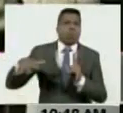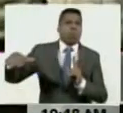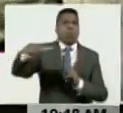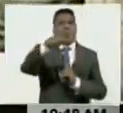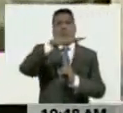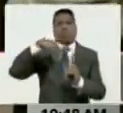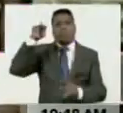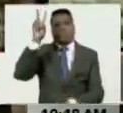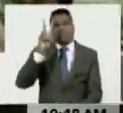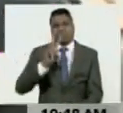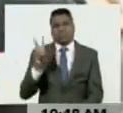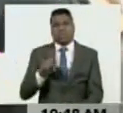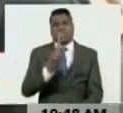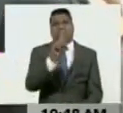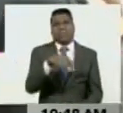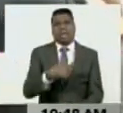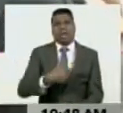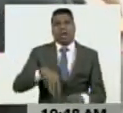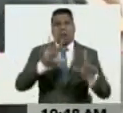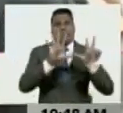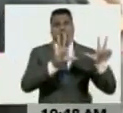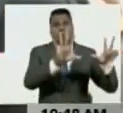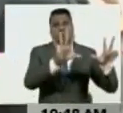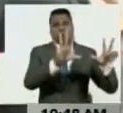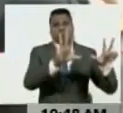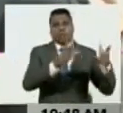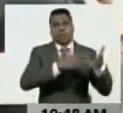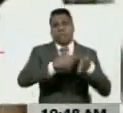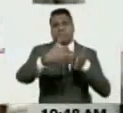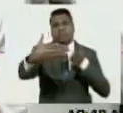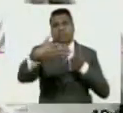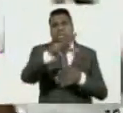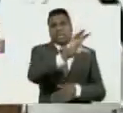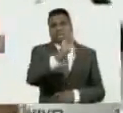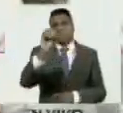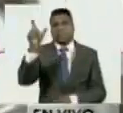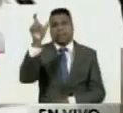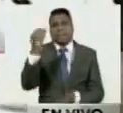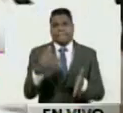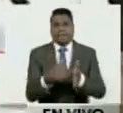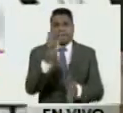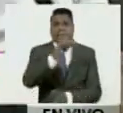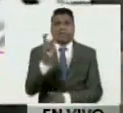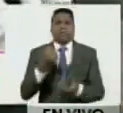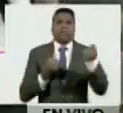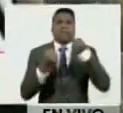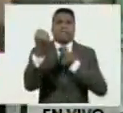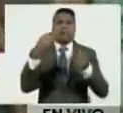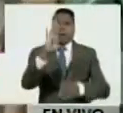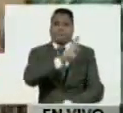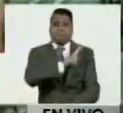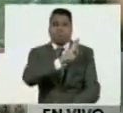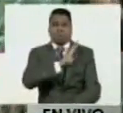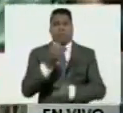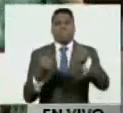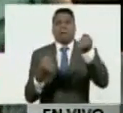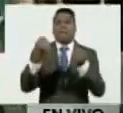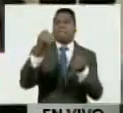como también más de 8.500.000 personas se movilizaron en vehículos particulares, alrededor